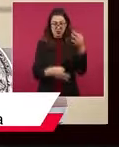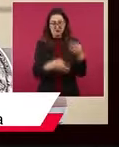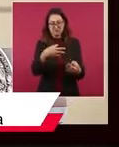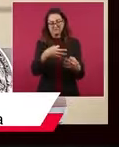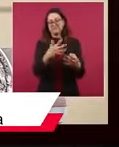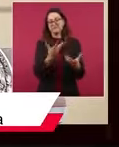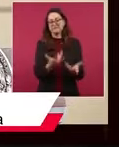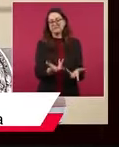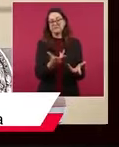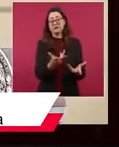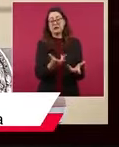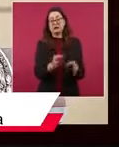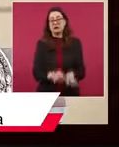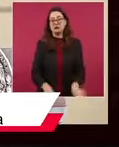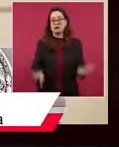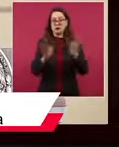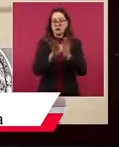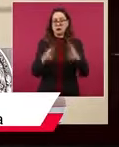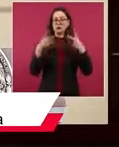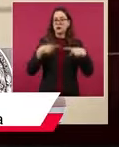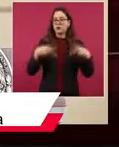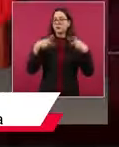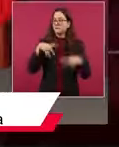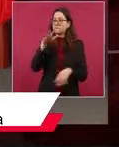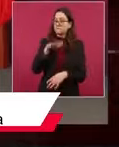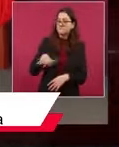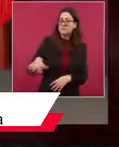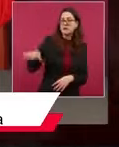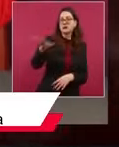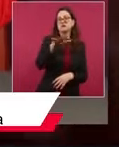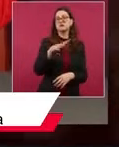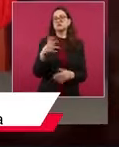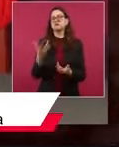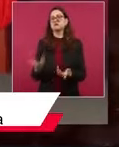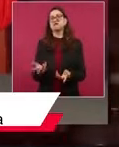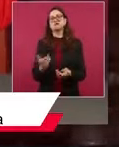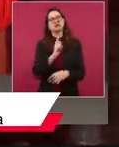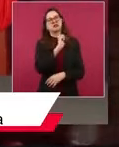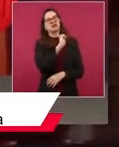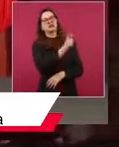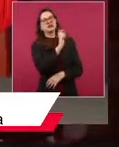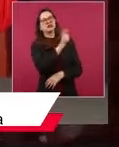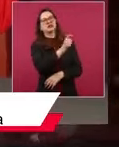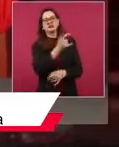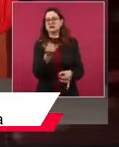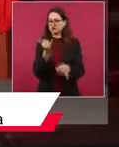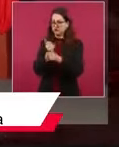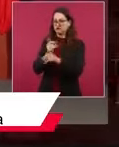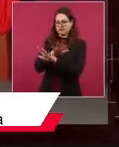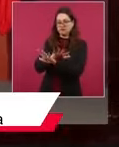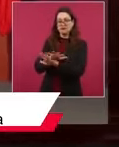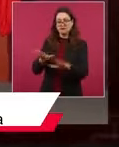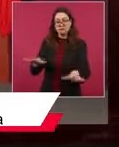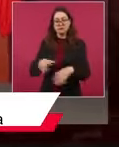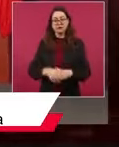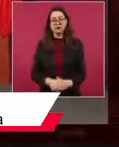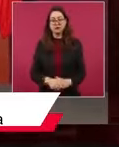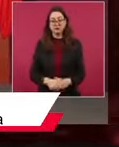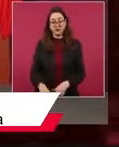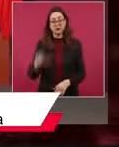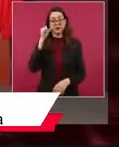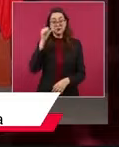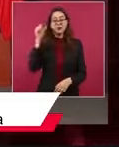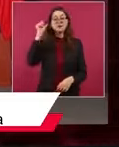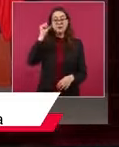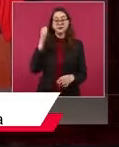este asunto, sino que él mismo pues no dejó pasar el asunto para referirse a lo que ocurría en México hace algunos